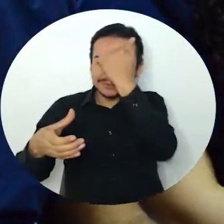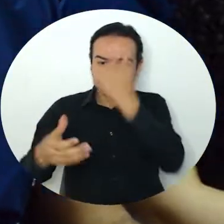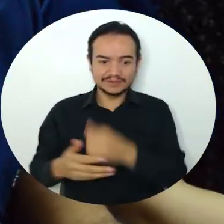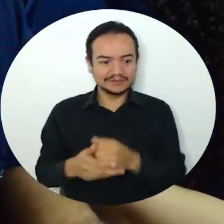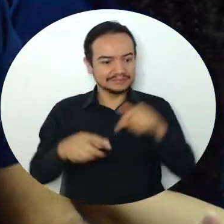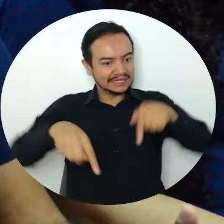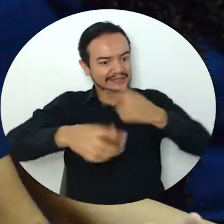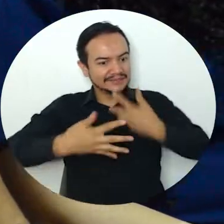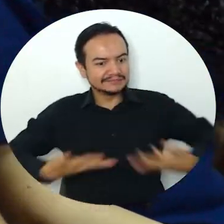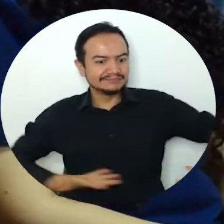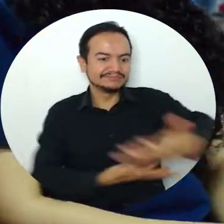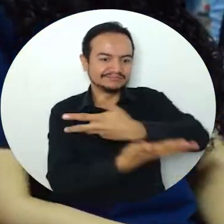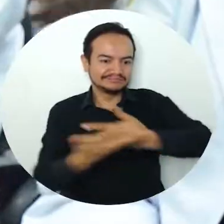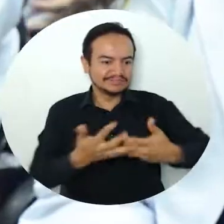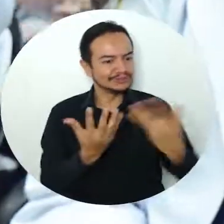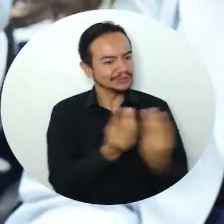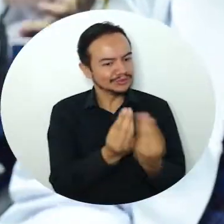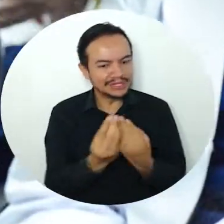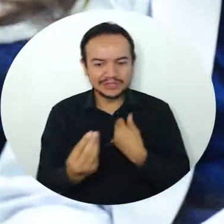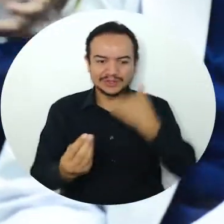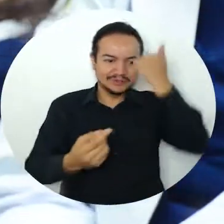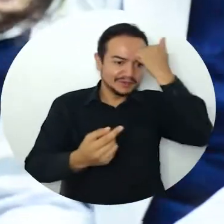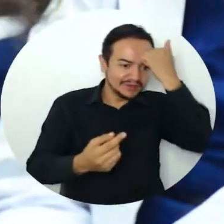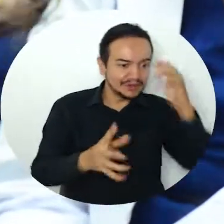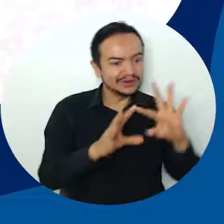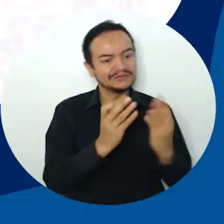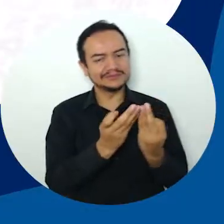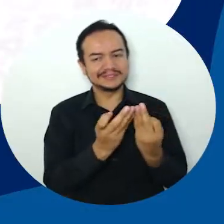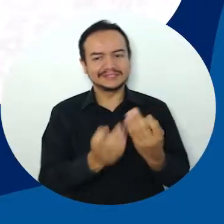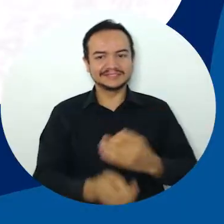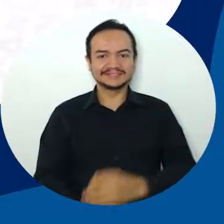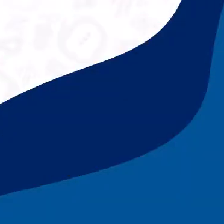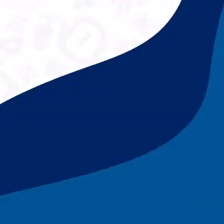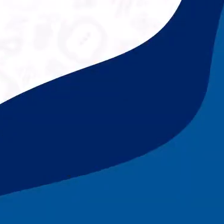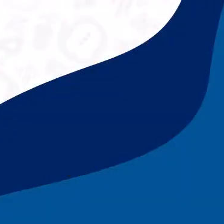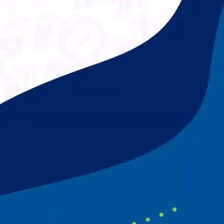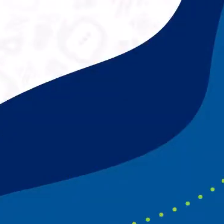docentes. Compartiendo este espacio con todos mis compañeros, docentes, familiares.